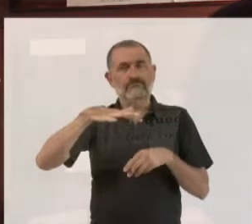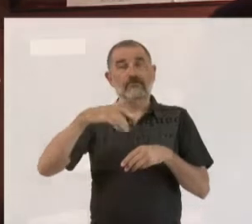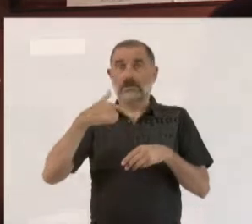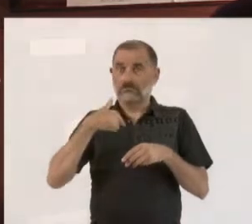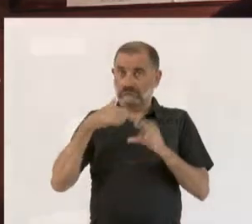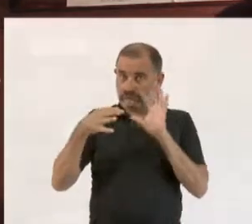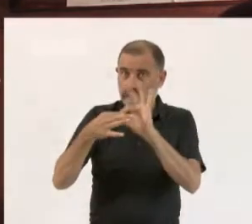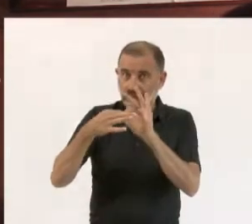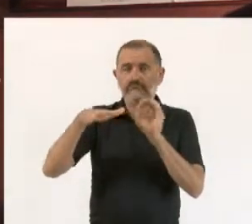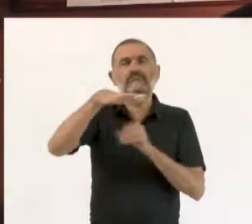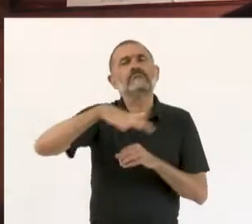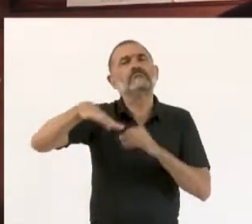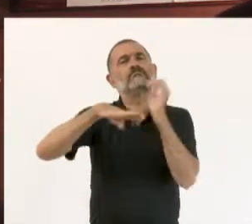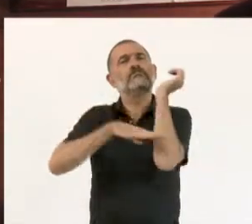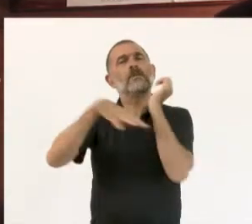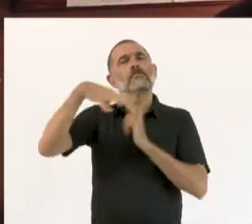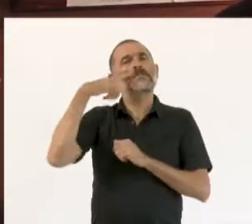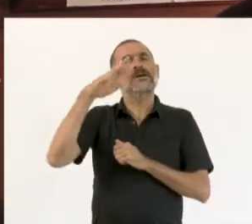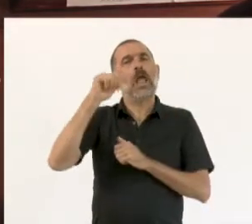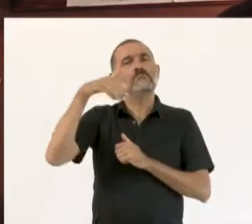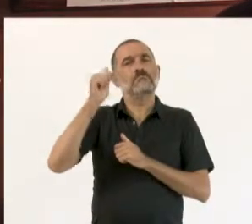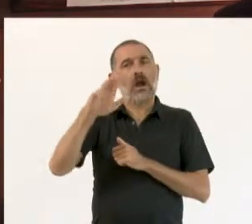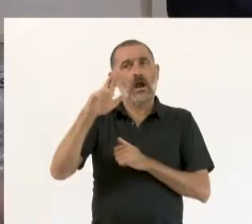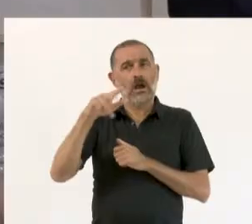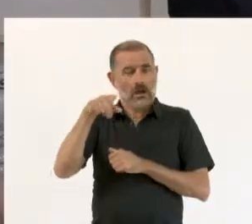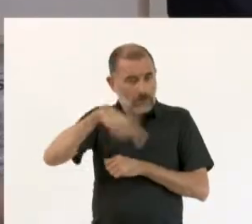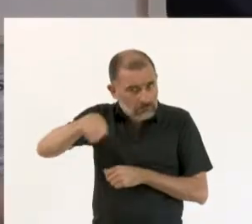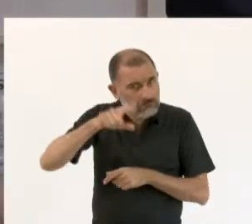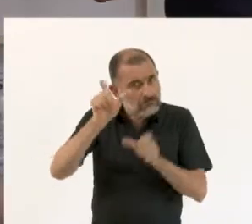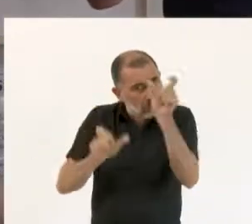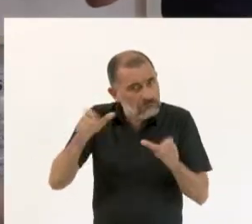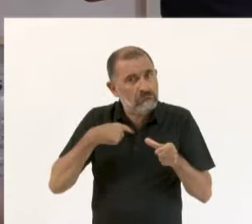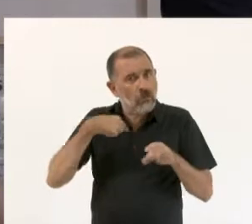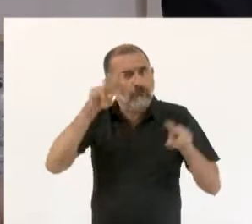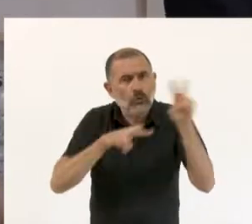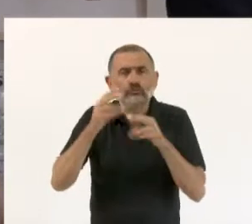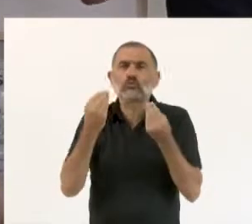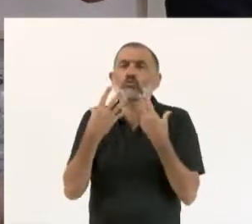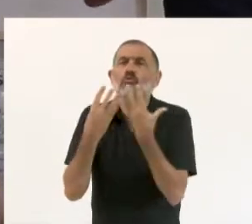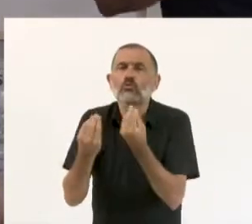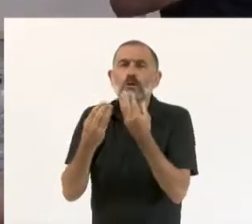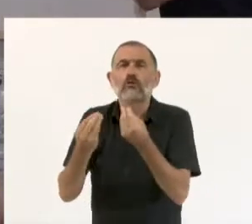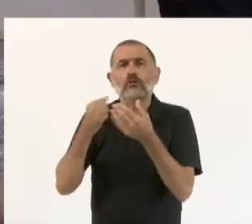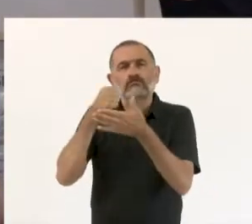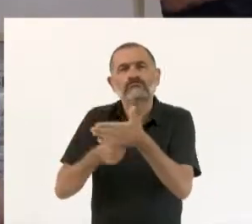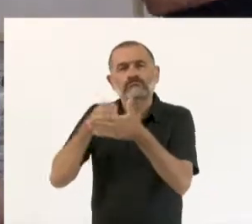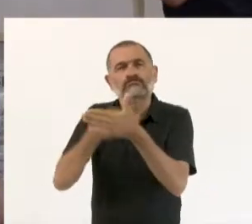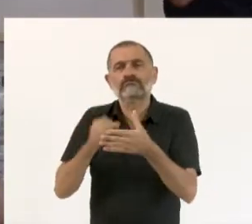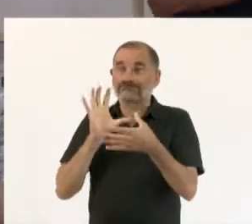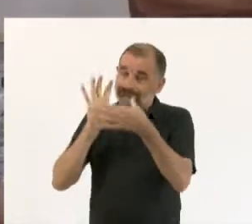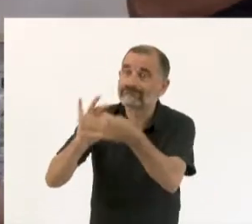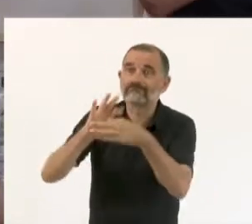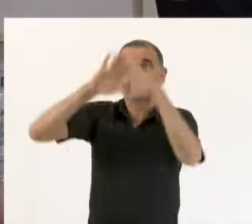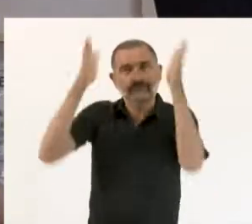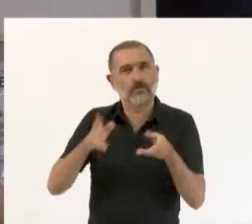lucro que se dedica a sostener y a mantener el funcionamiento del museo.